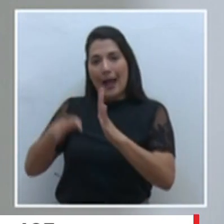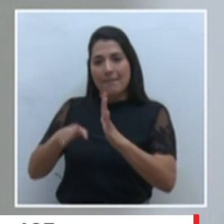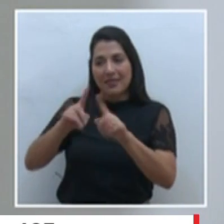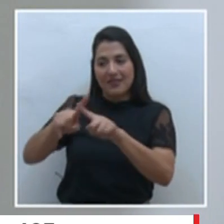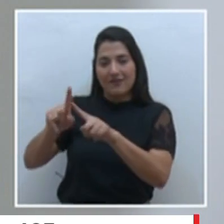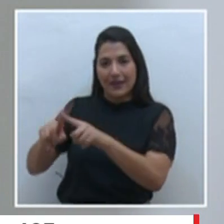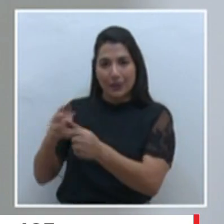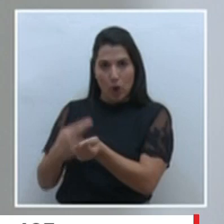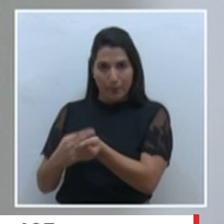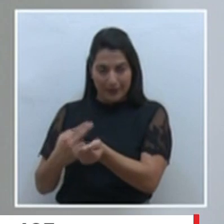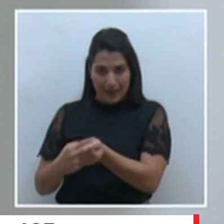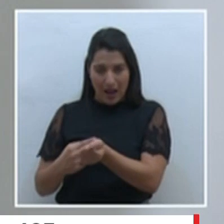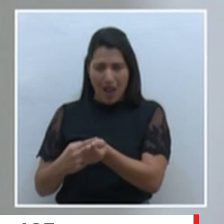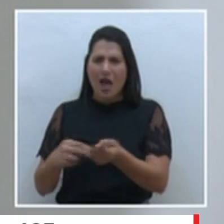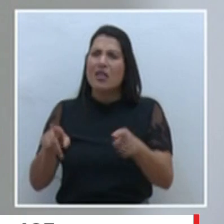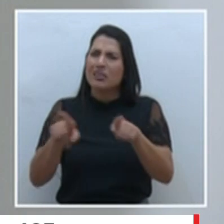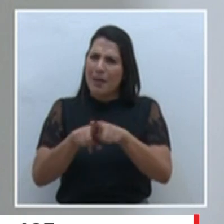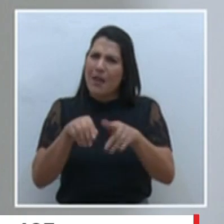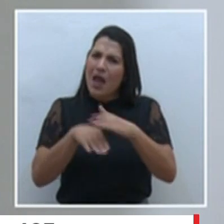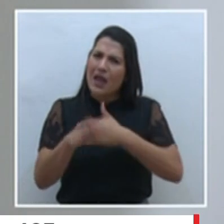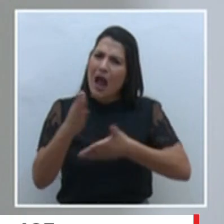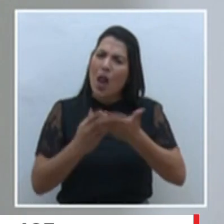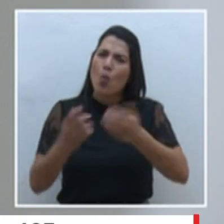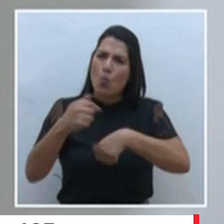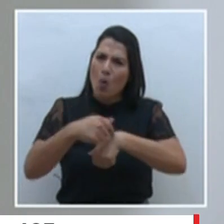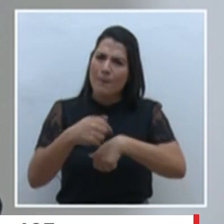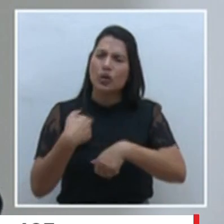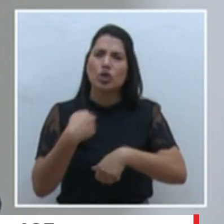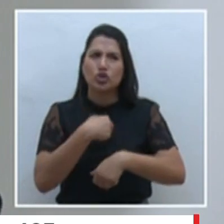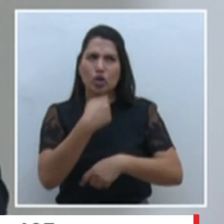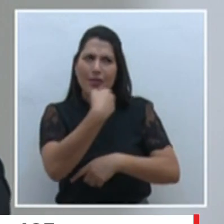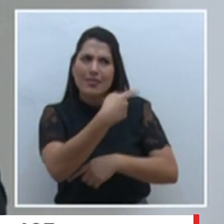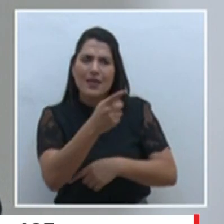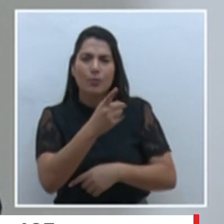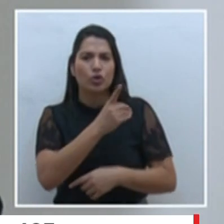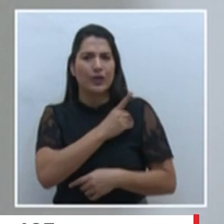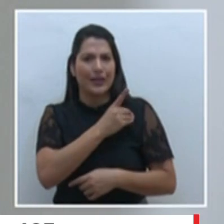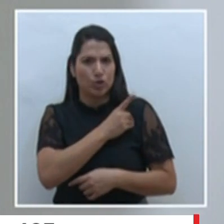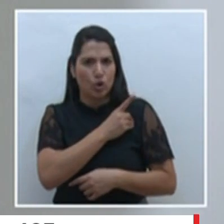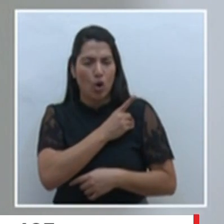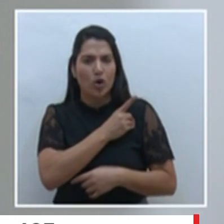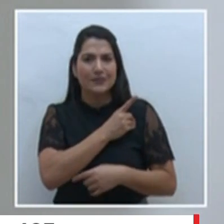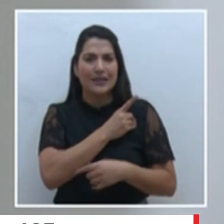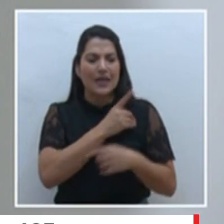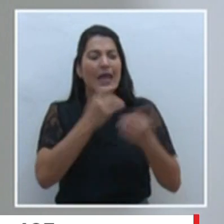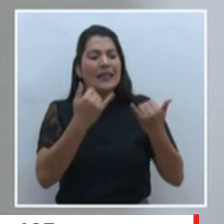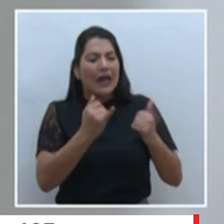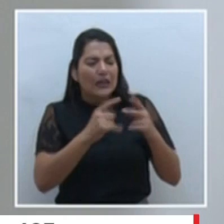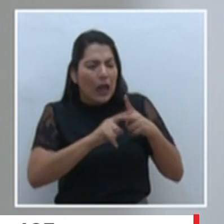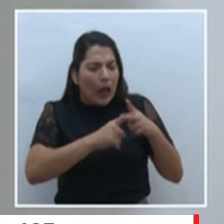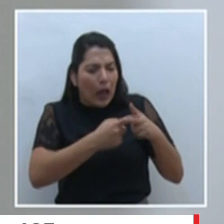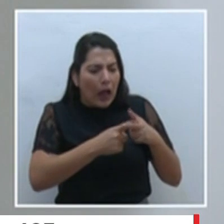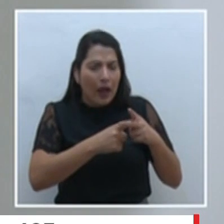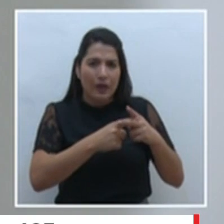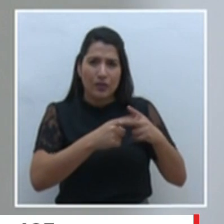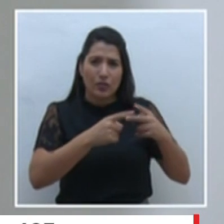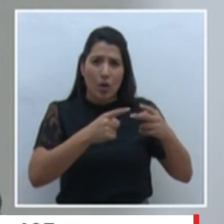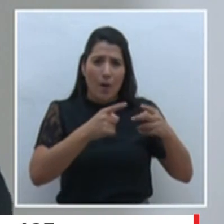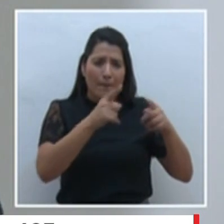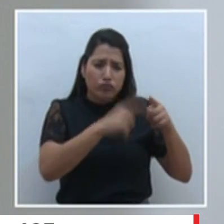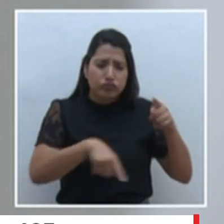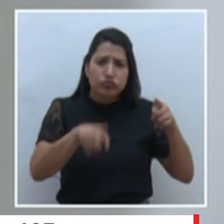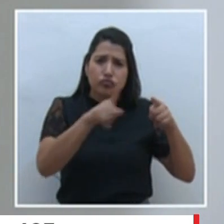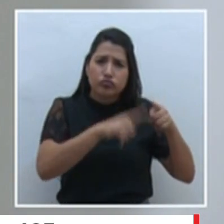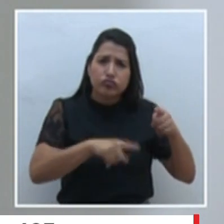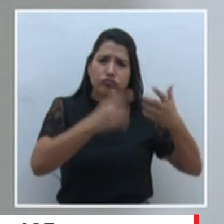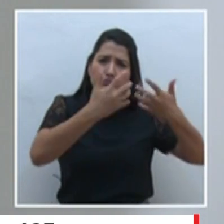Inclusive, en algún momento hasta instruimos a los directores de los centros a que reparen ventiladores que estuvieran en desuso, y así